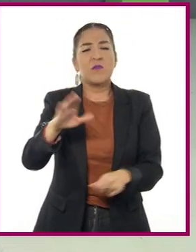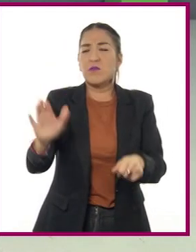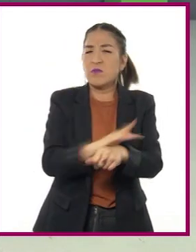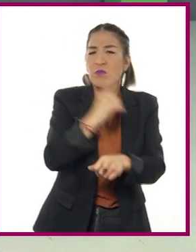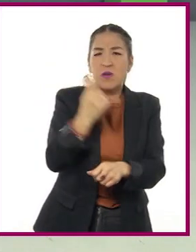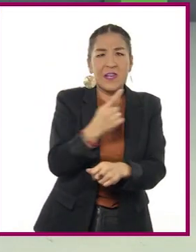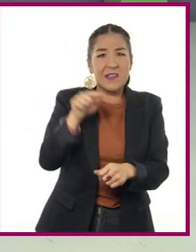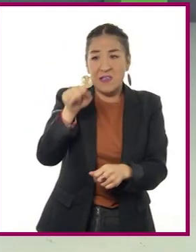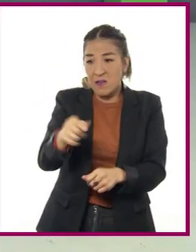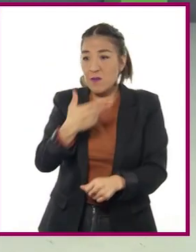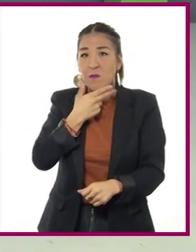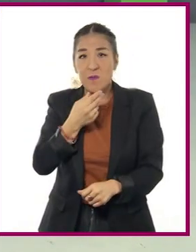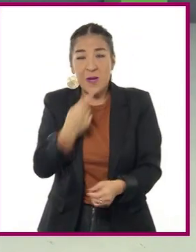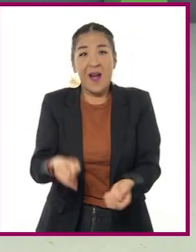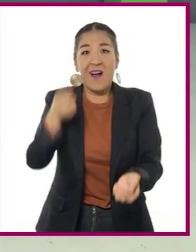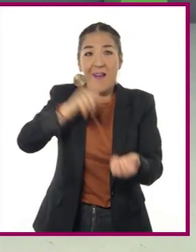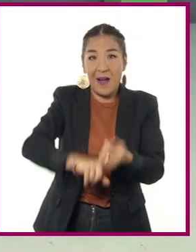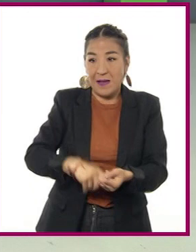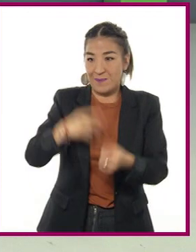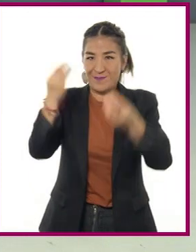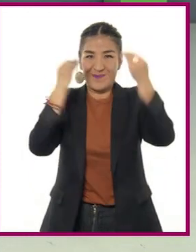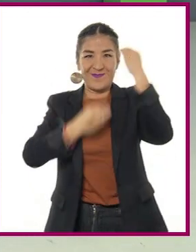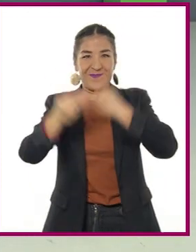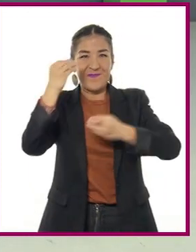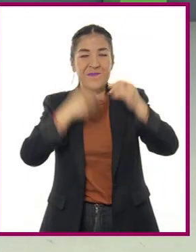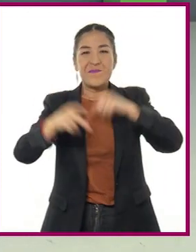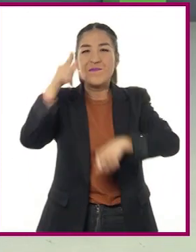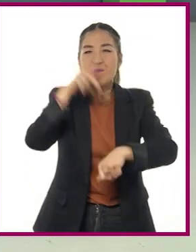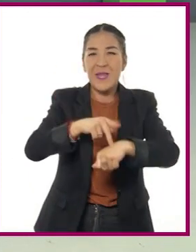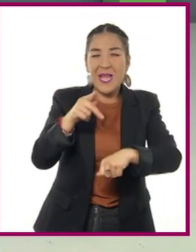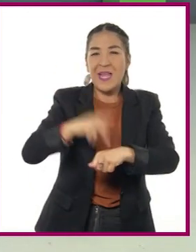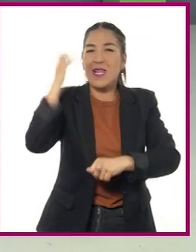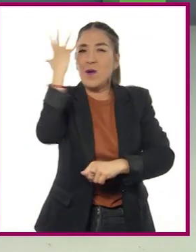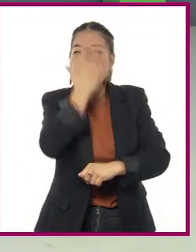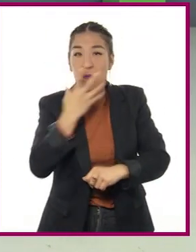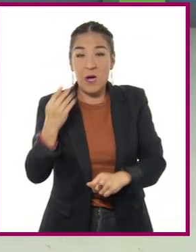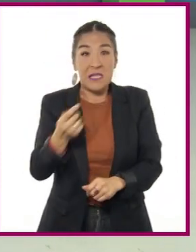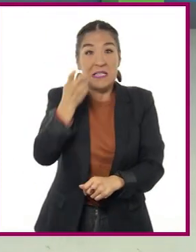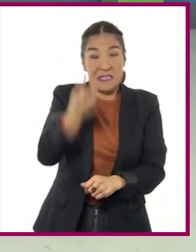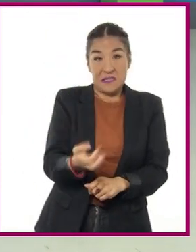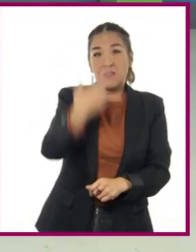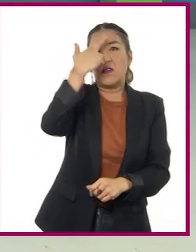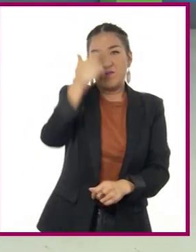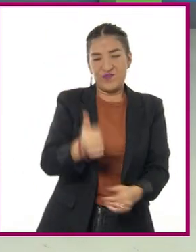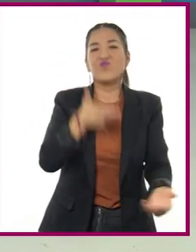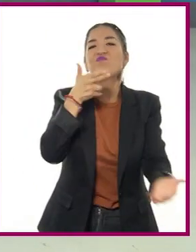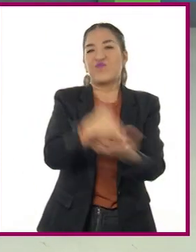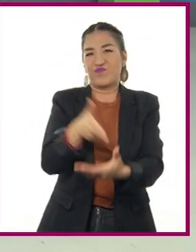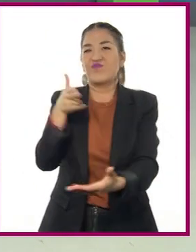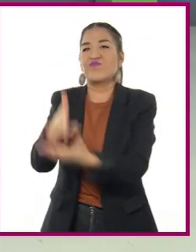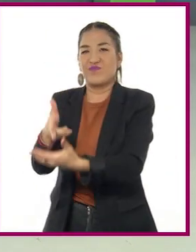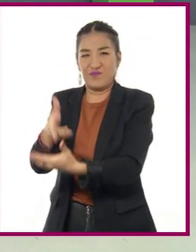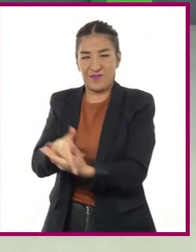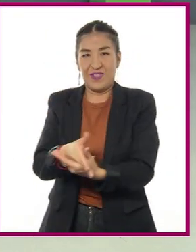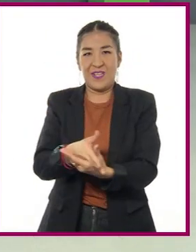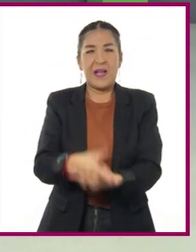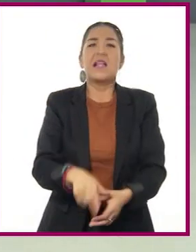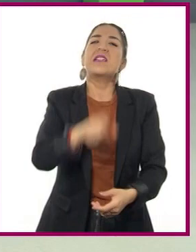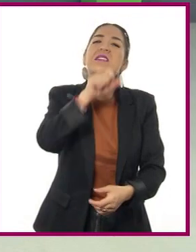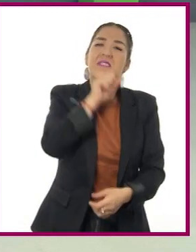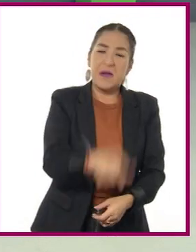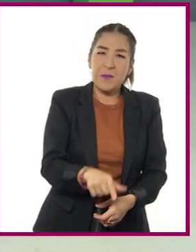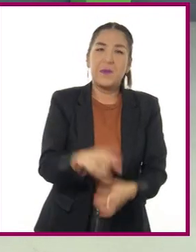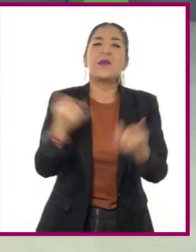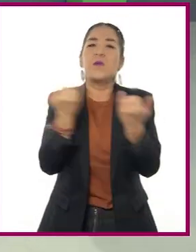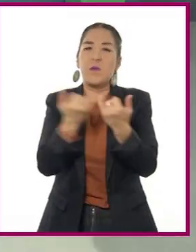los hombres poseyesen piedras preciosas, y por esta causa le mataban, aunque también lo llevaban